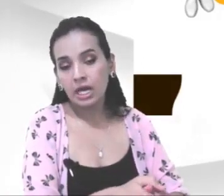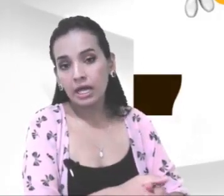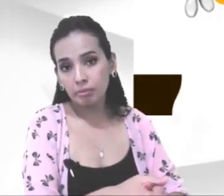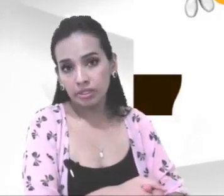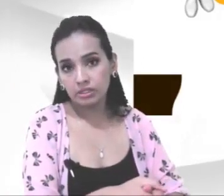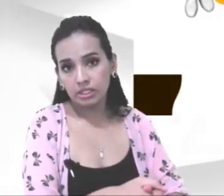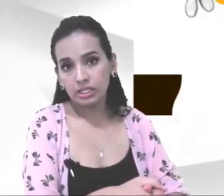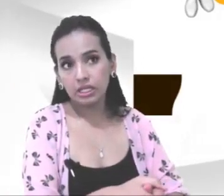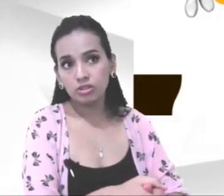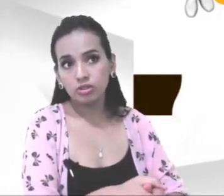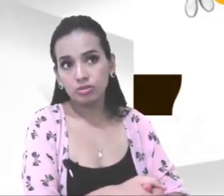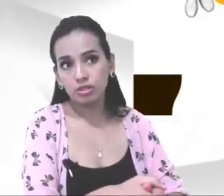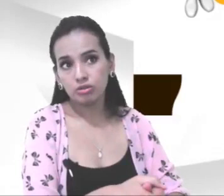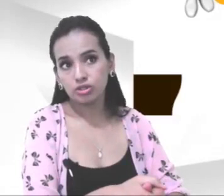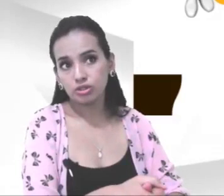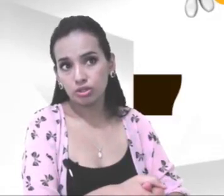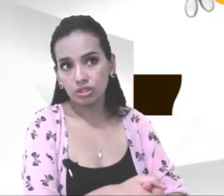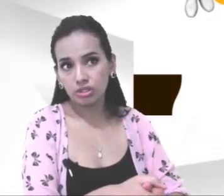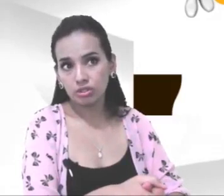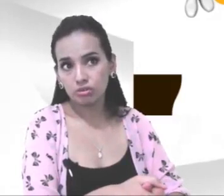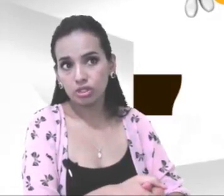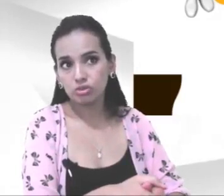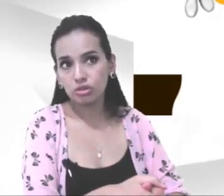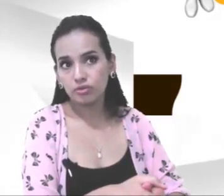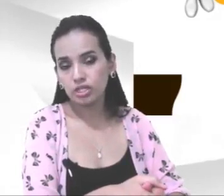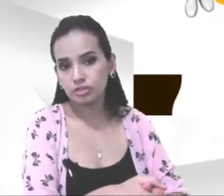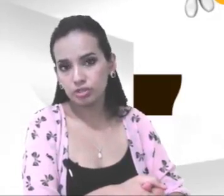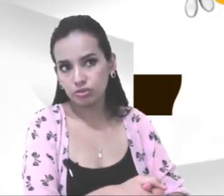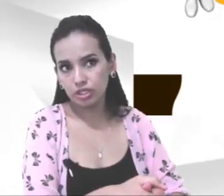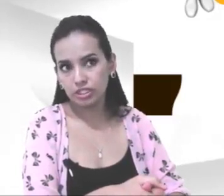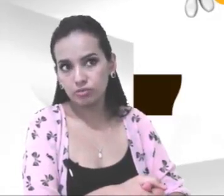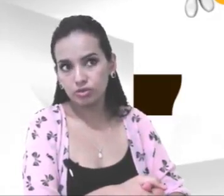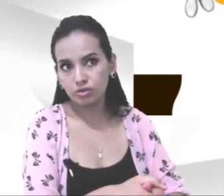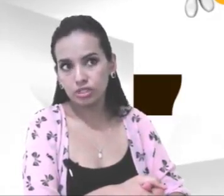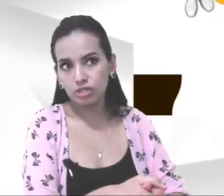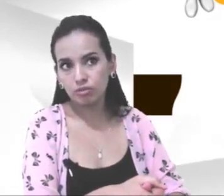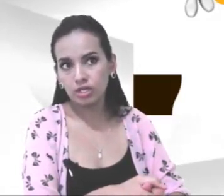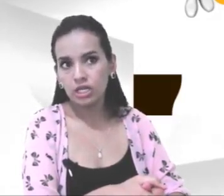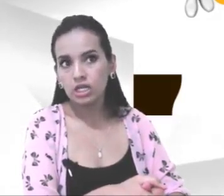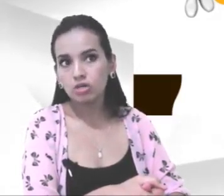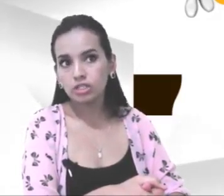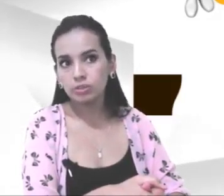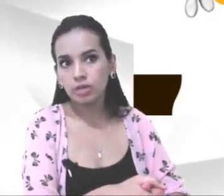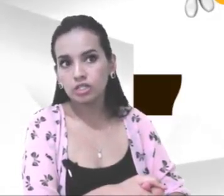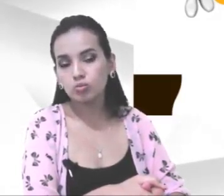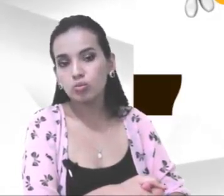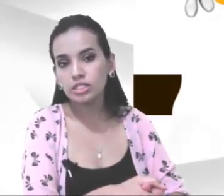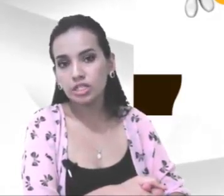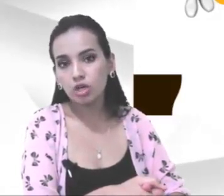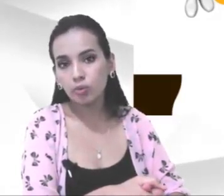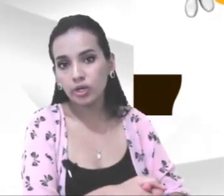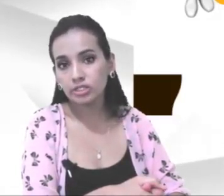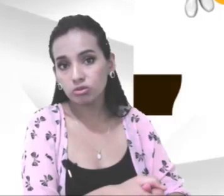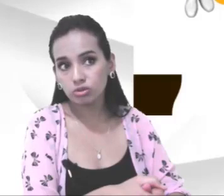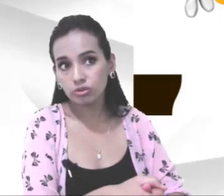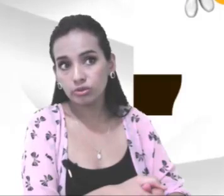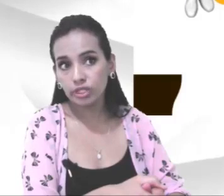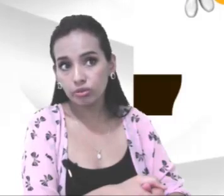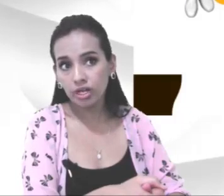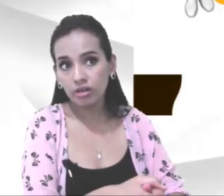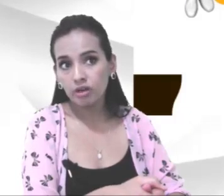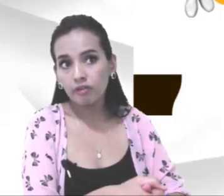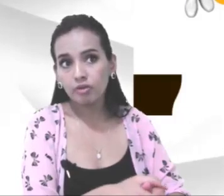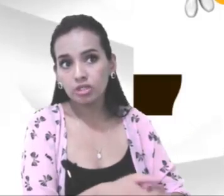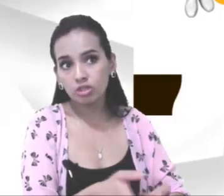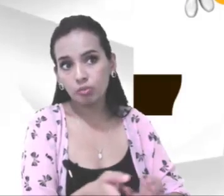además en el año de 1872 en su libro la expresión de las emociones del hombre y los animales muestra como la selección